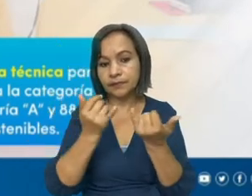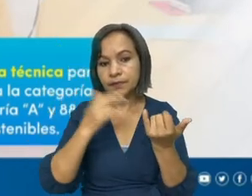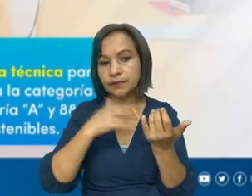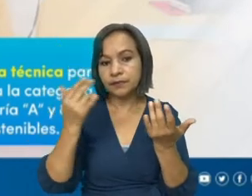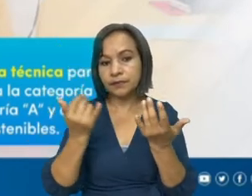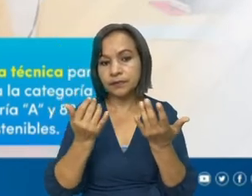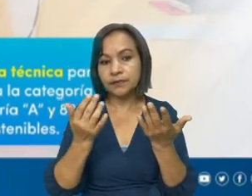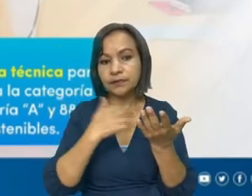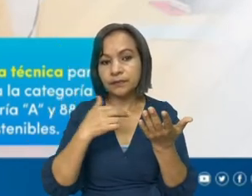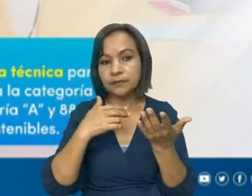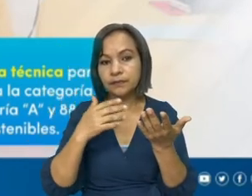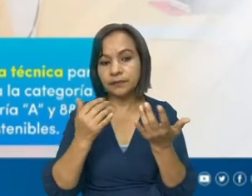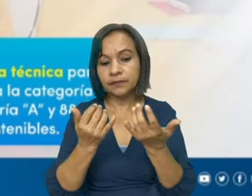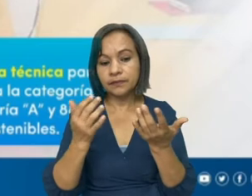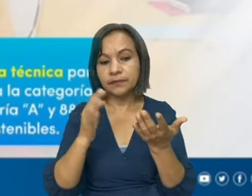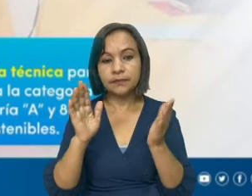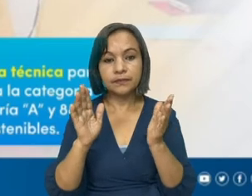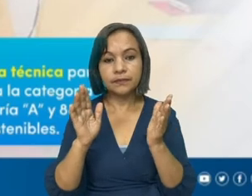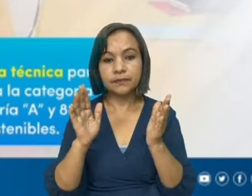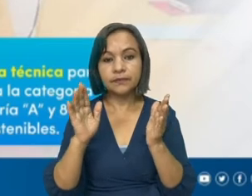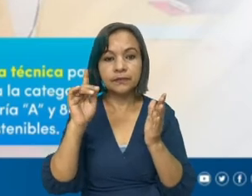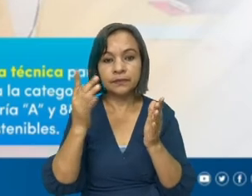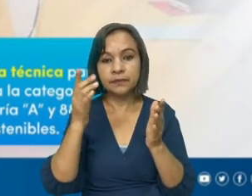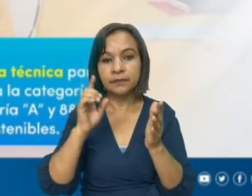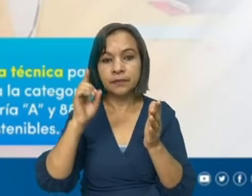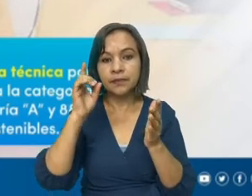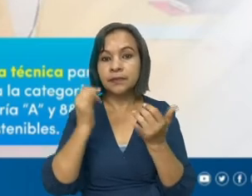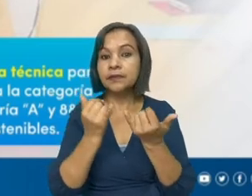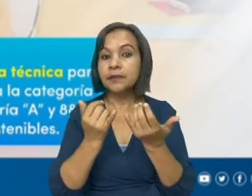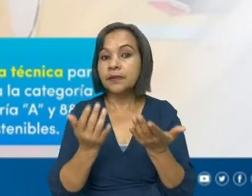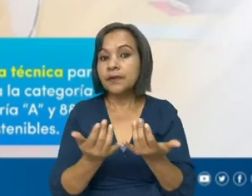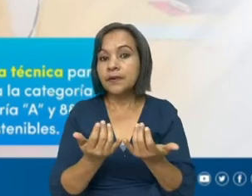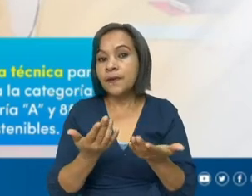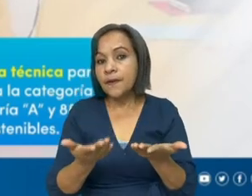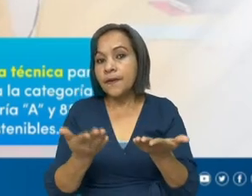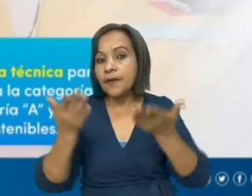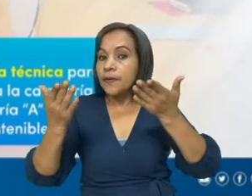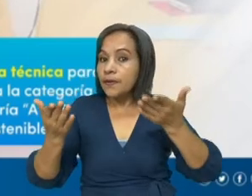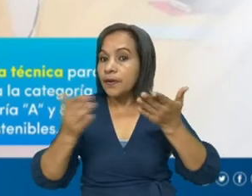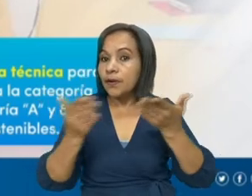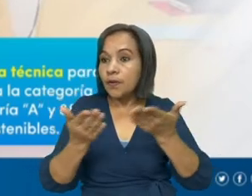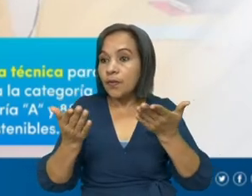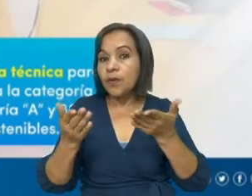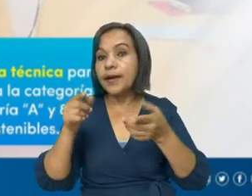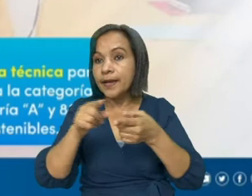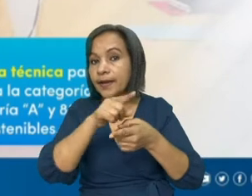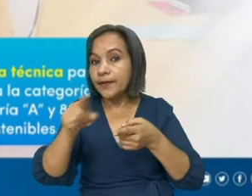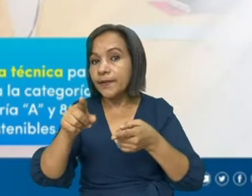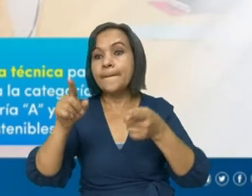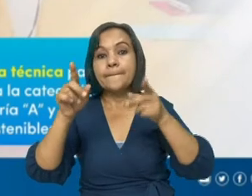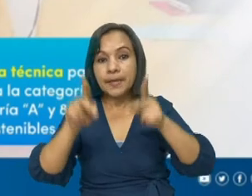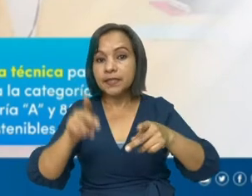vista autonómico ellos pretenden desarrollar. Entonces con ellos necesitamos fortalecer las capacidades con ellos, y ahí sus